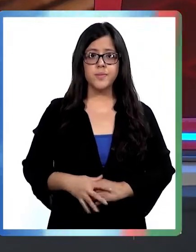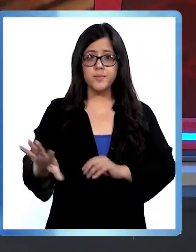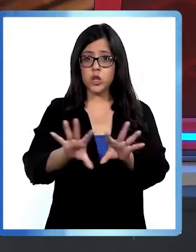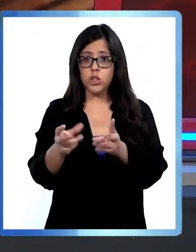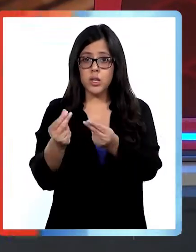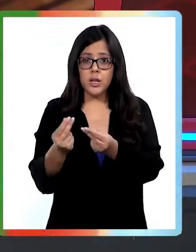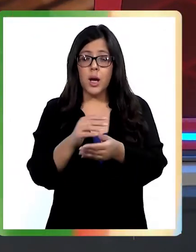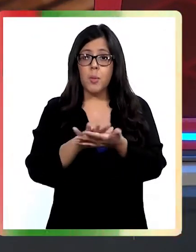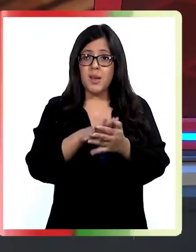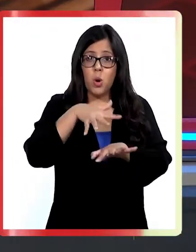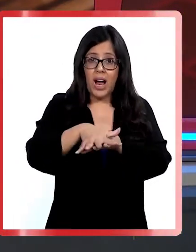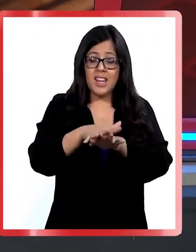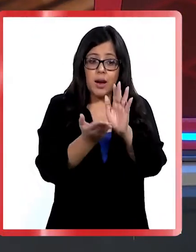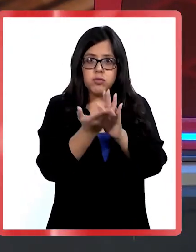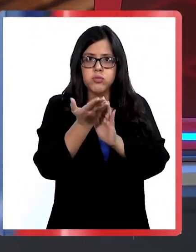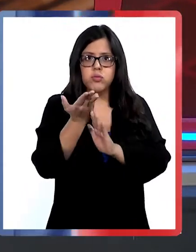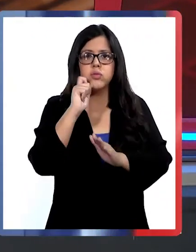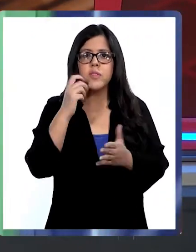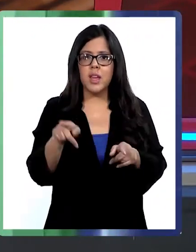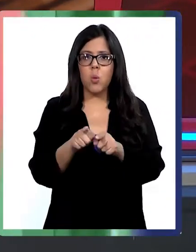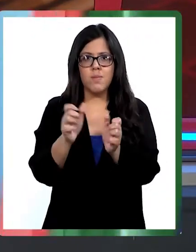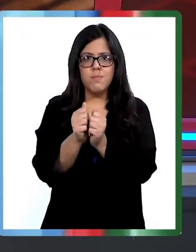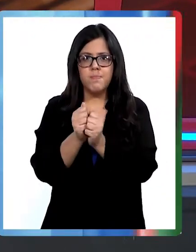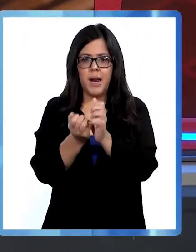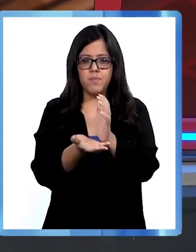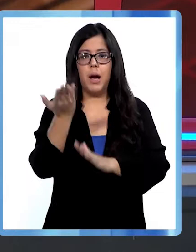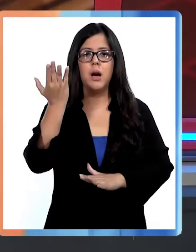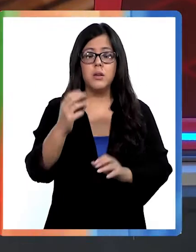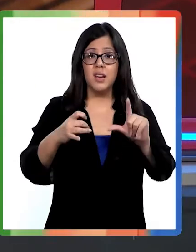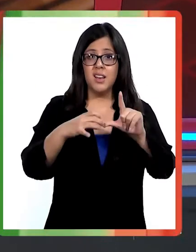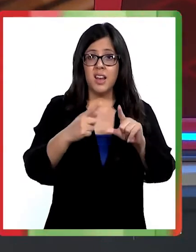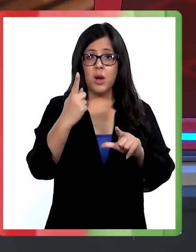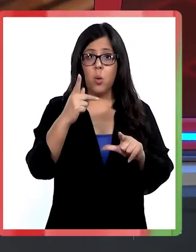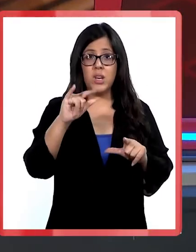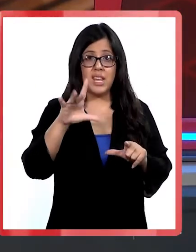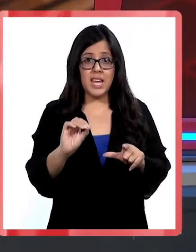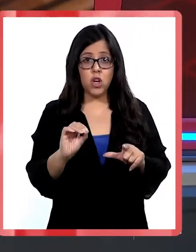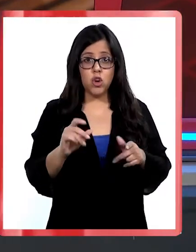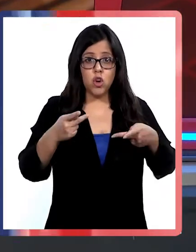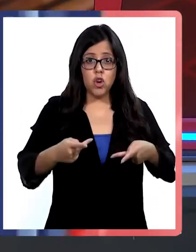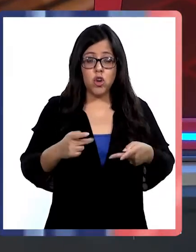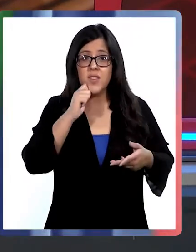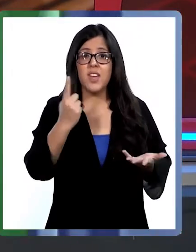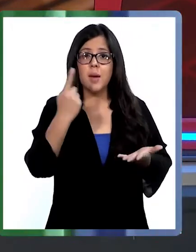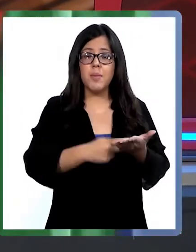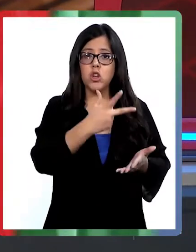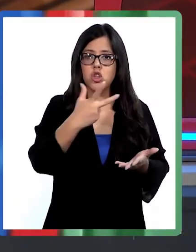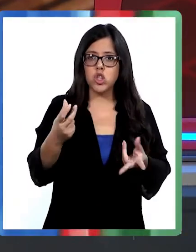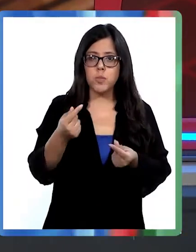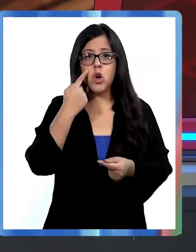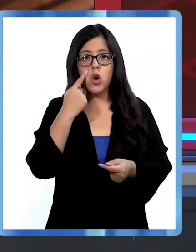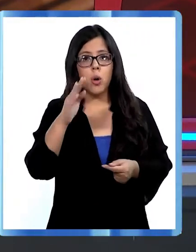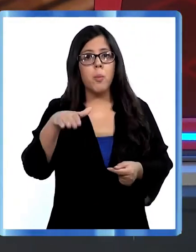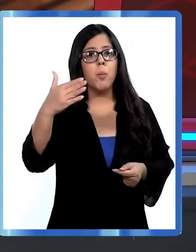El alza de materias primas como la harina ha provocado el aumento del precio del pan. En Linares el kilo cuesta en promedio 1.800 pesos